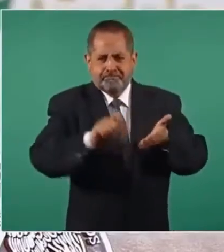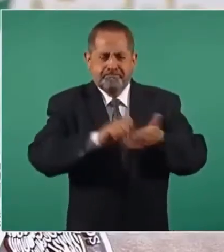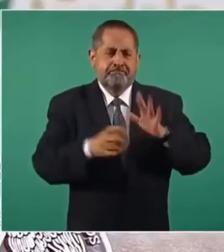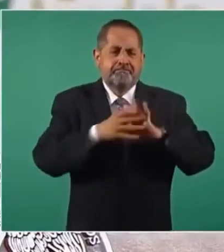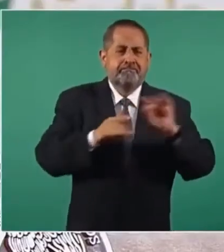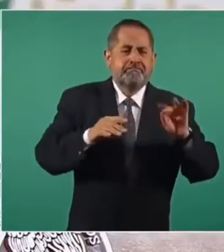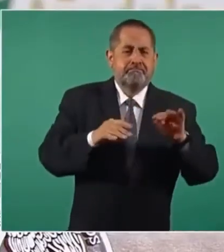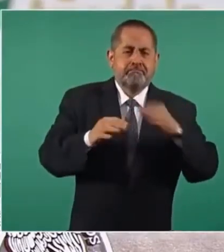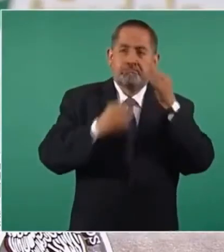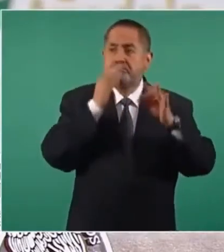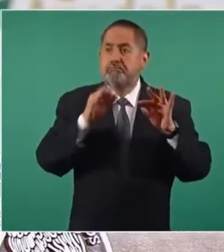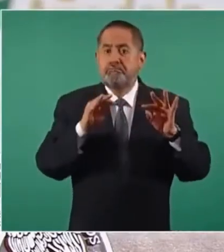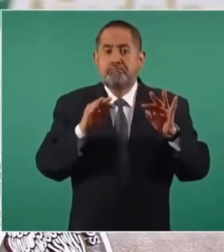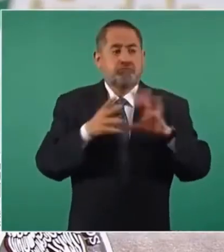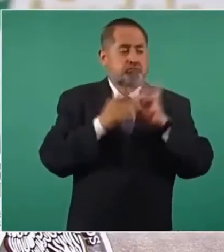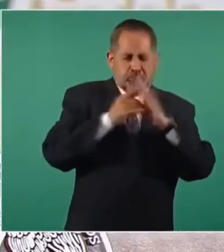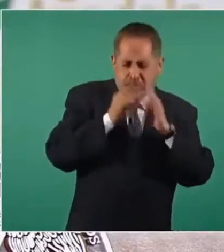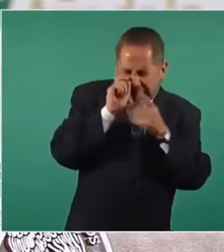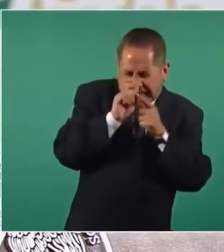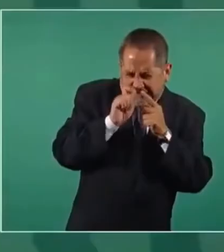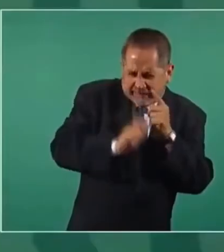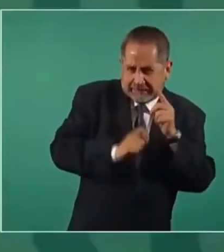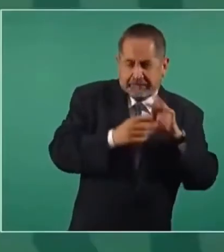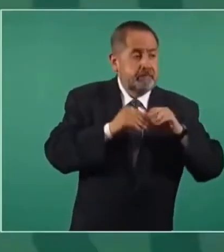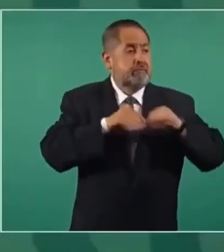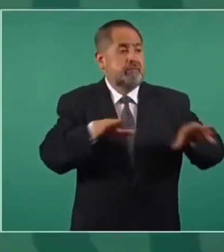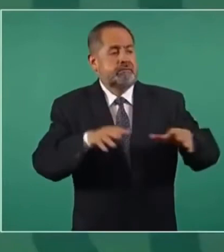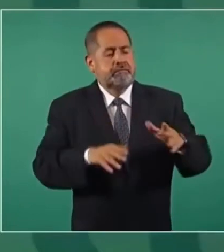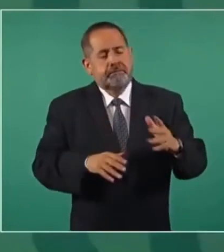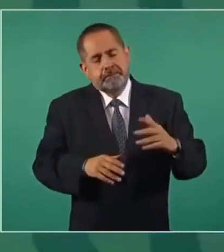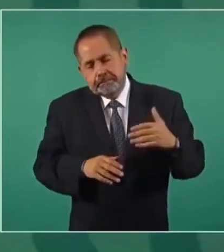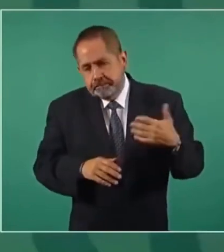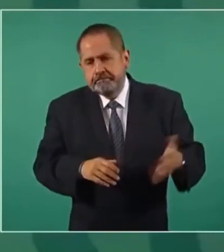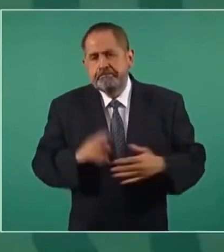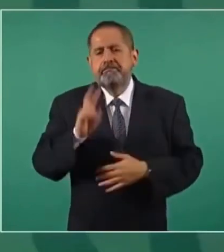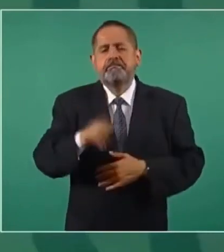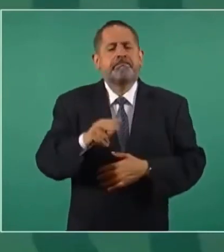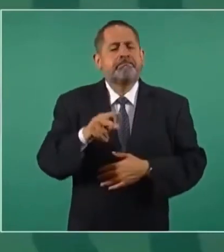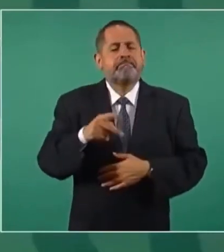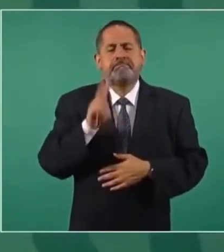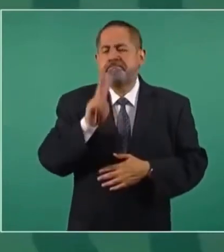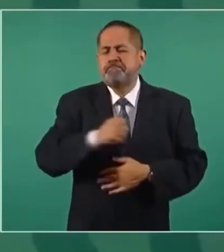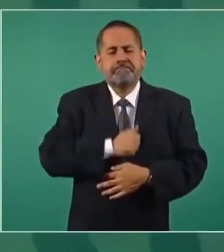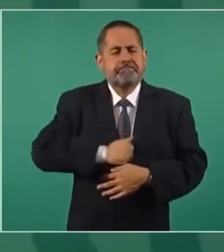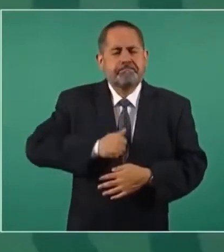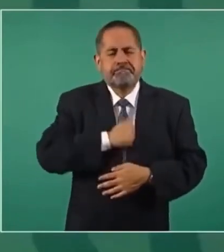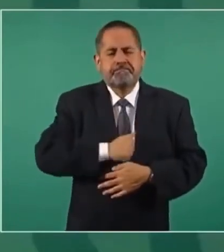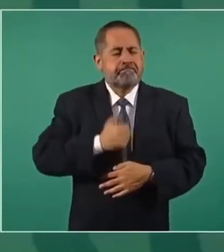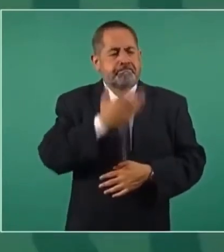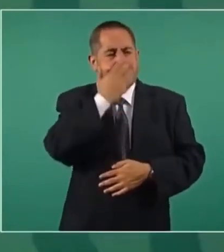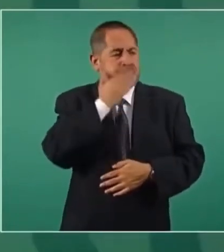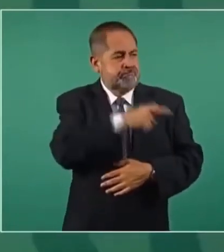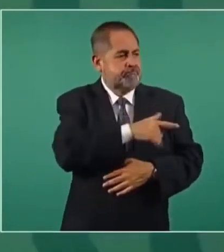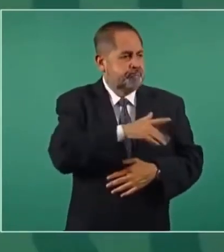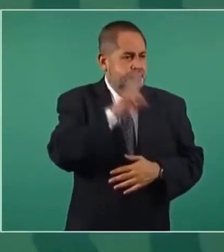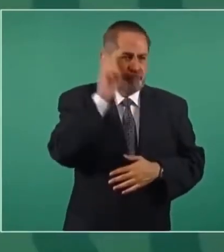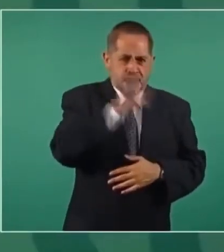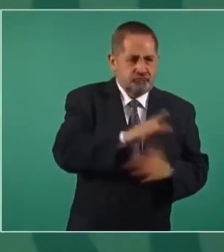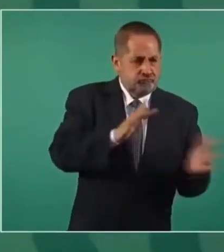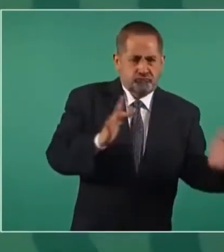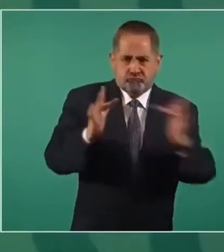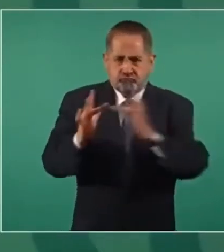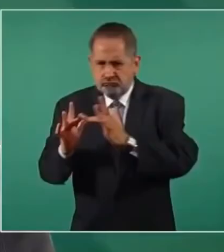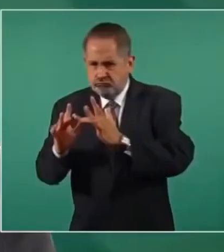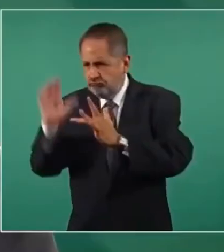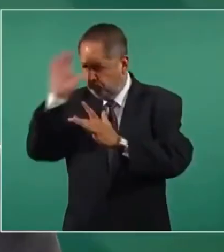ser prolíficos en sus observaciones. Pero desafortunadamente hay una importante desconexión entre la realidad